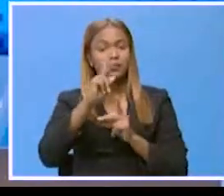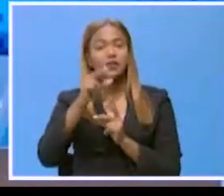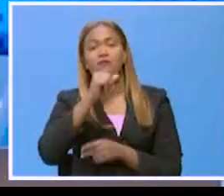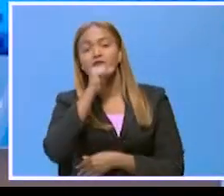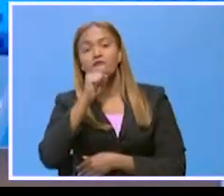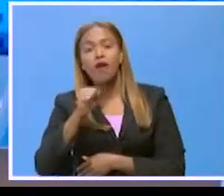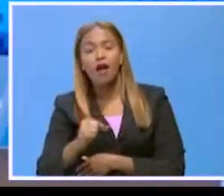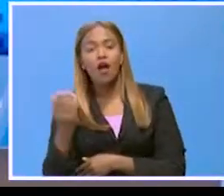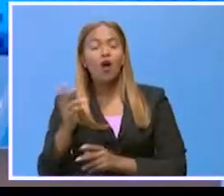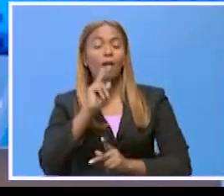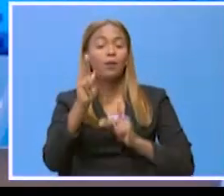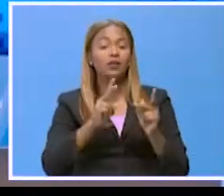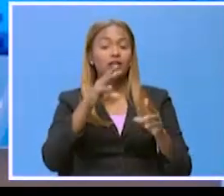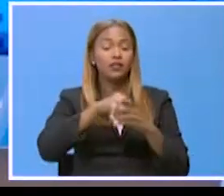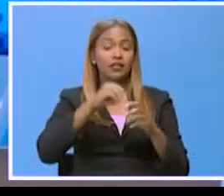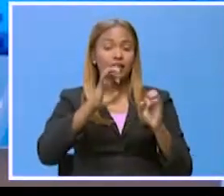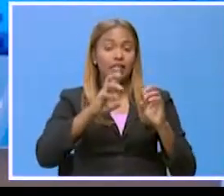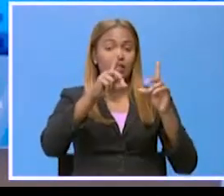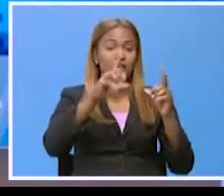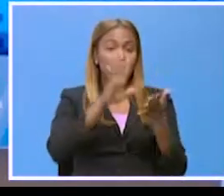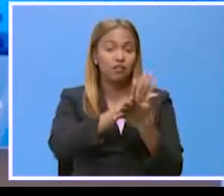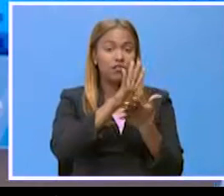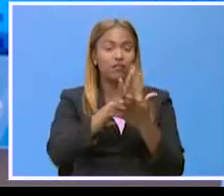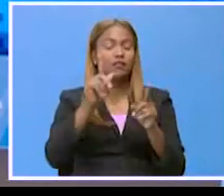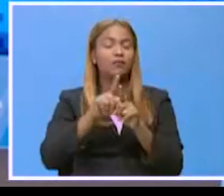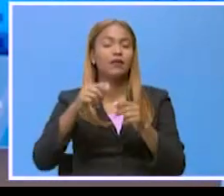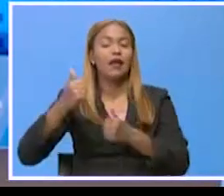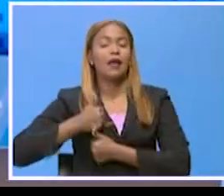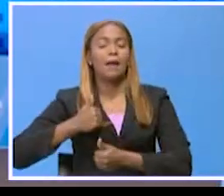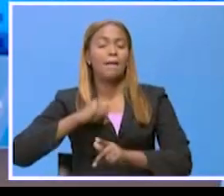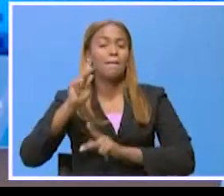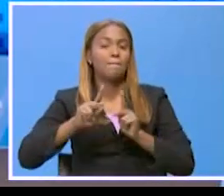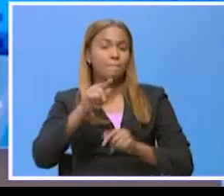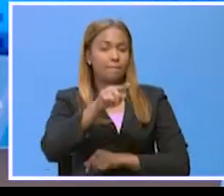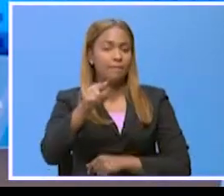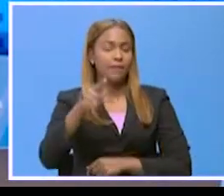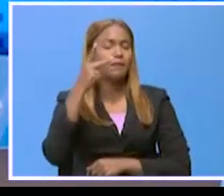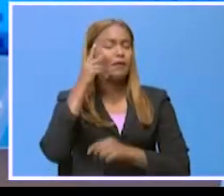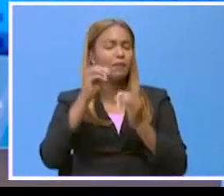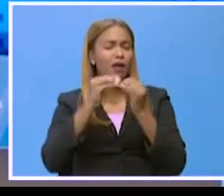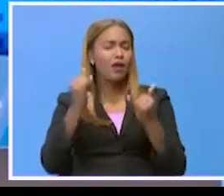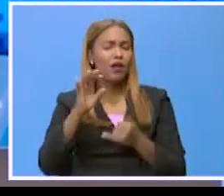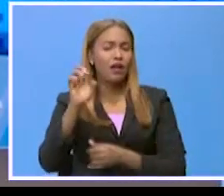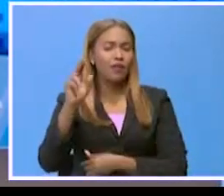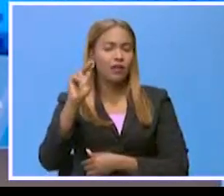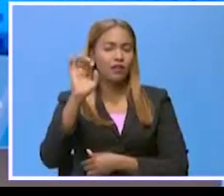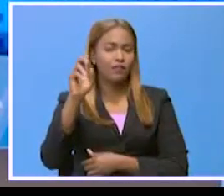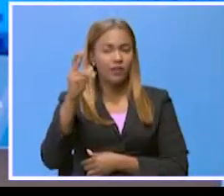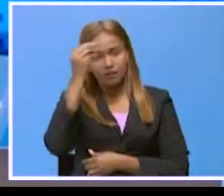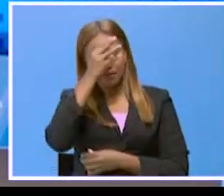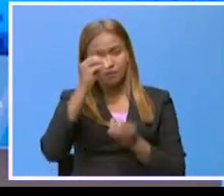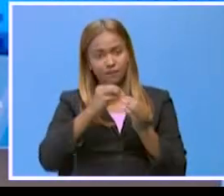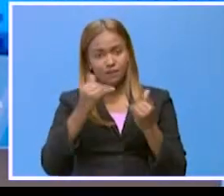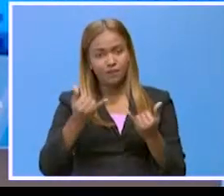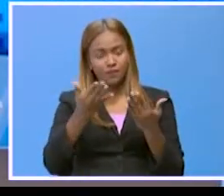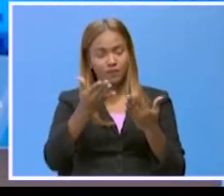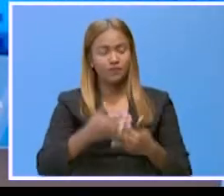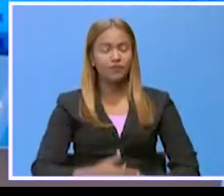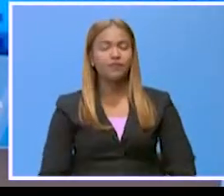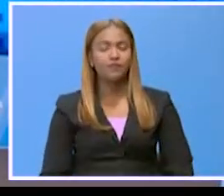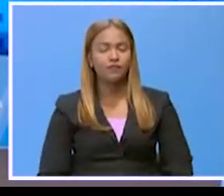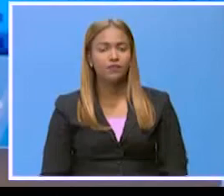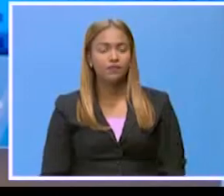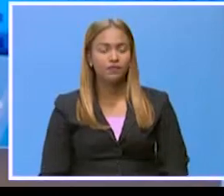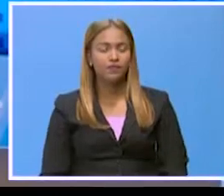al personal docente y a los militares carmen a llevarnos cuenta cómo se desarrolla la vacunación en estos días de